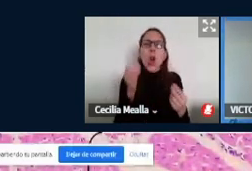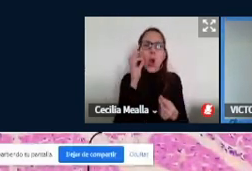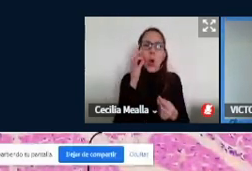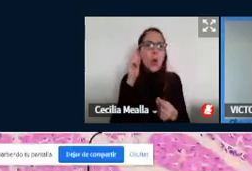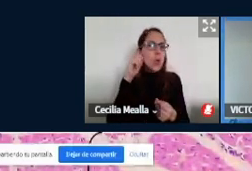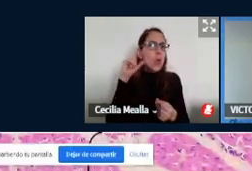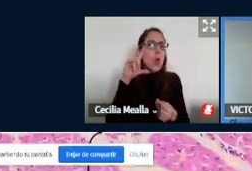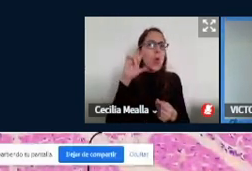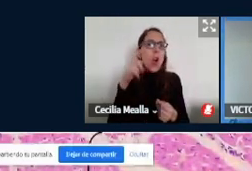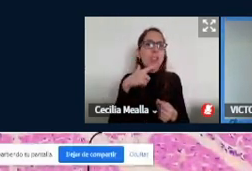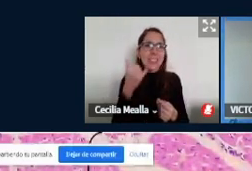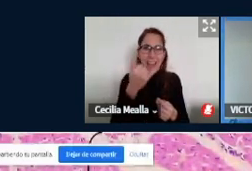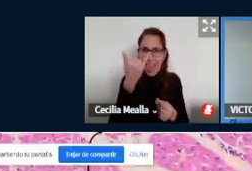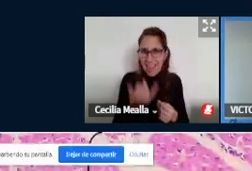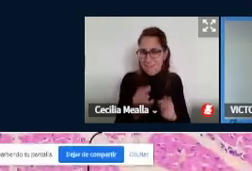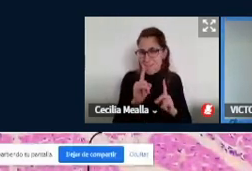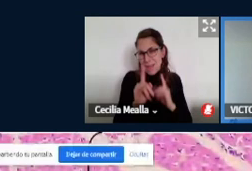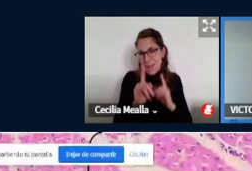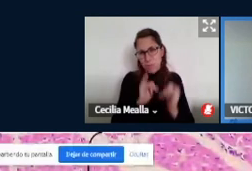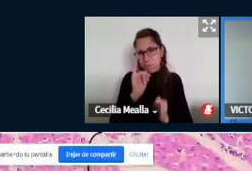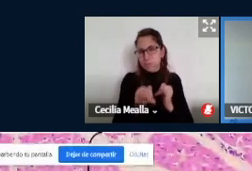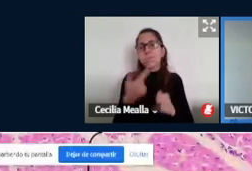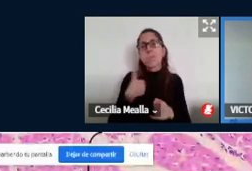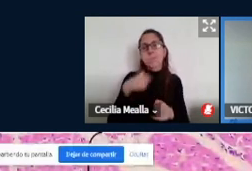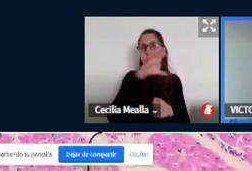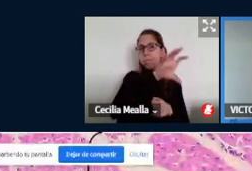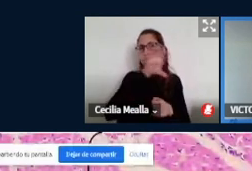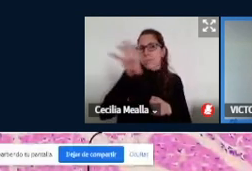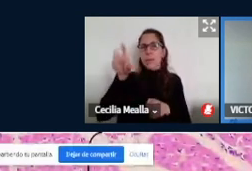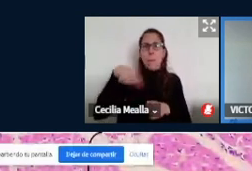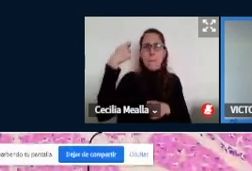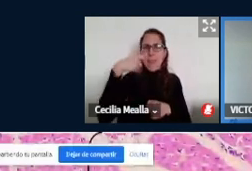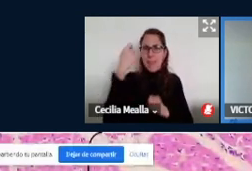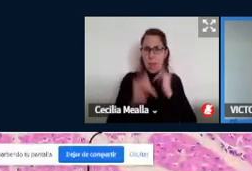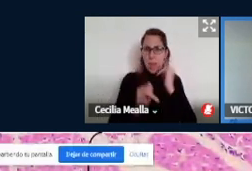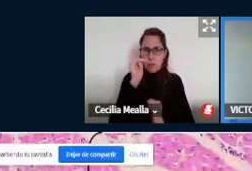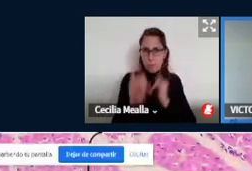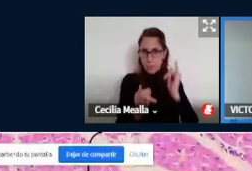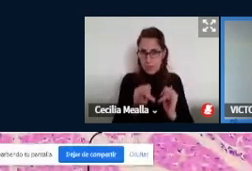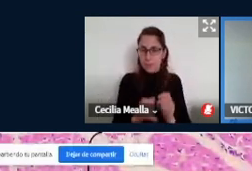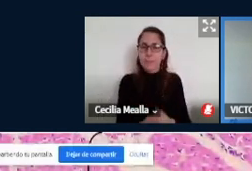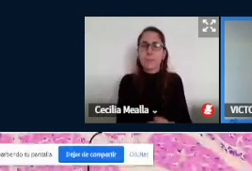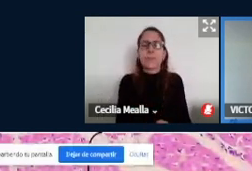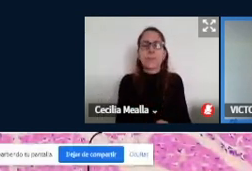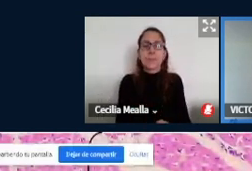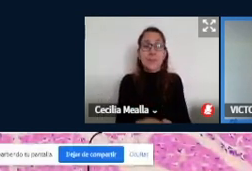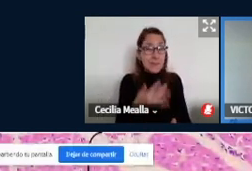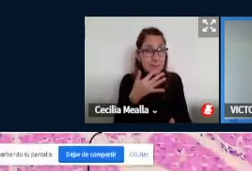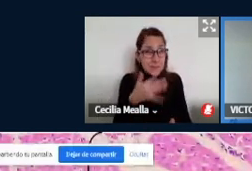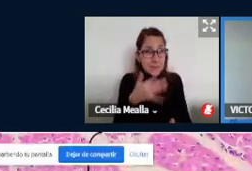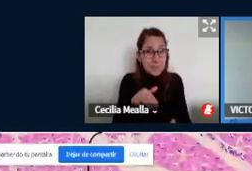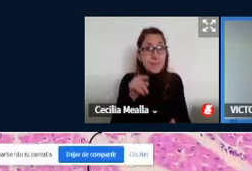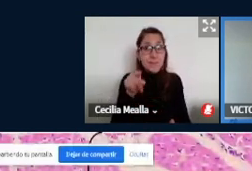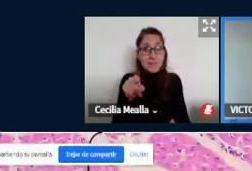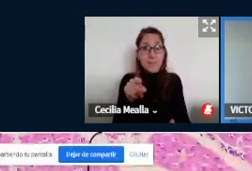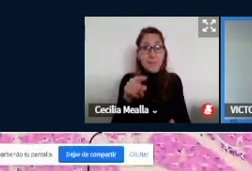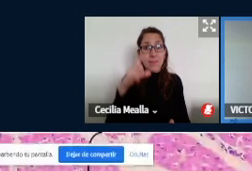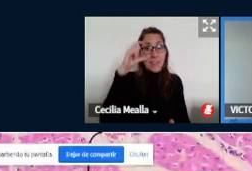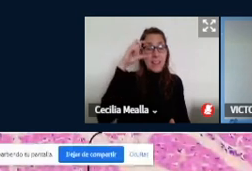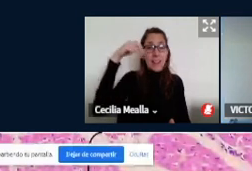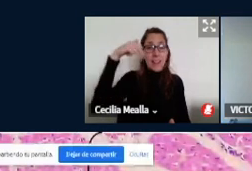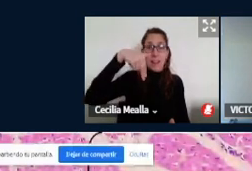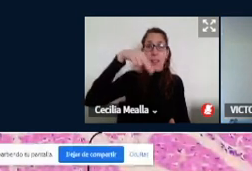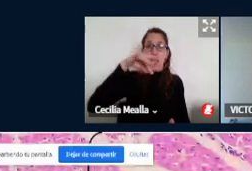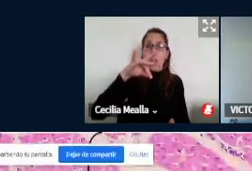los tienen en el video y en el teórico, ¿sí? ¿Se entendió esto de el endocardio?